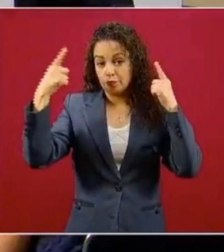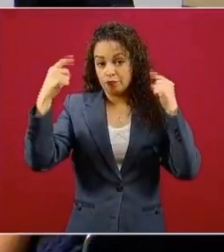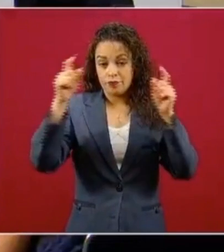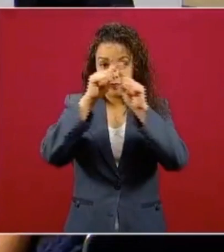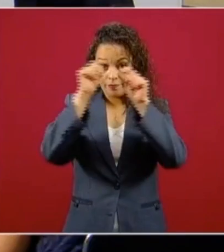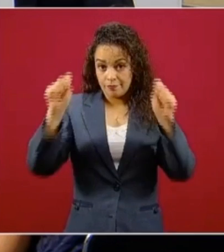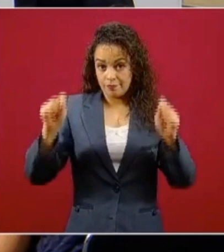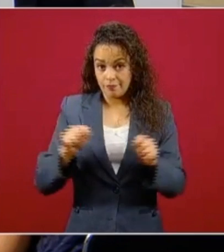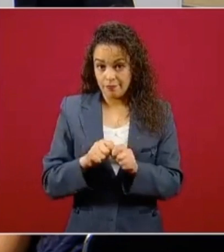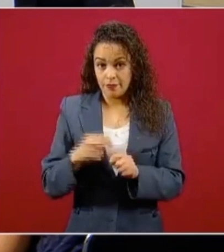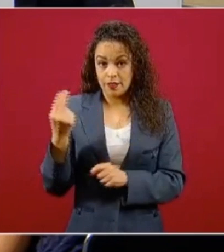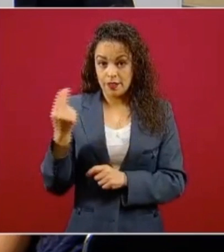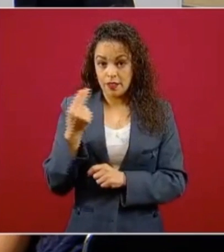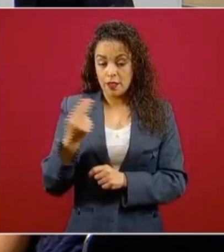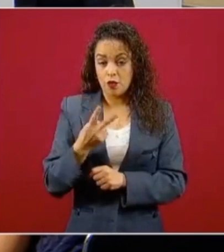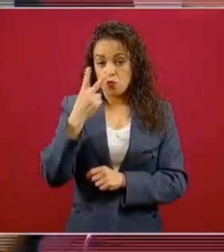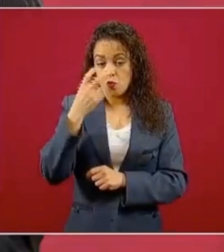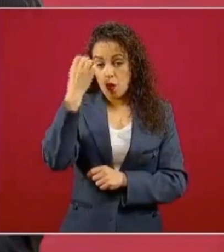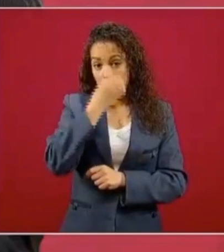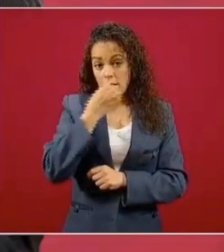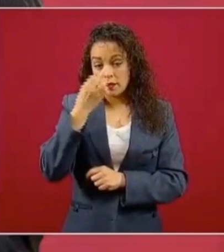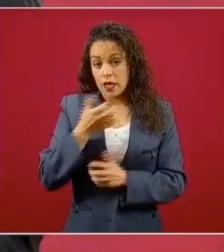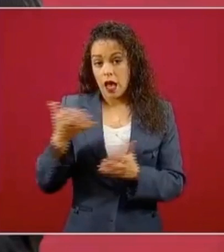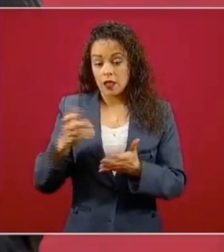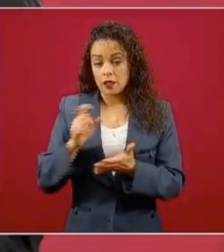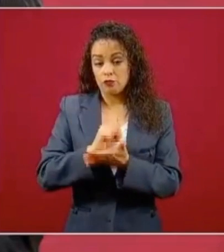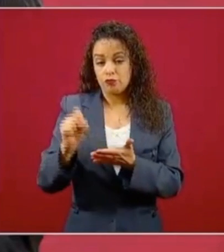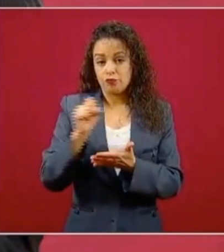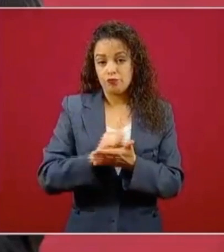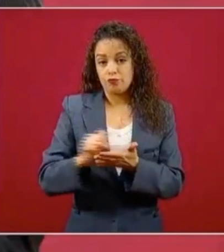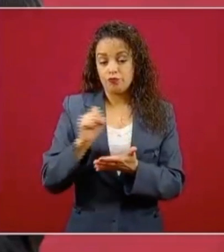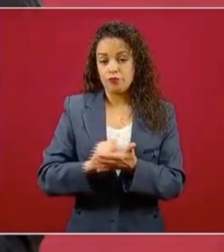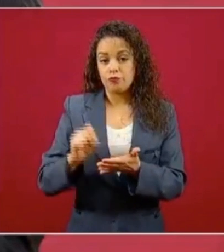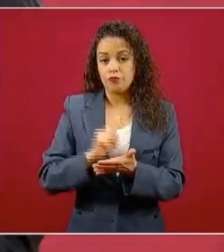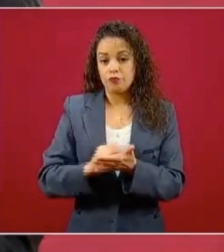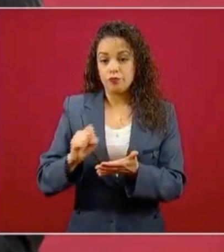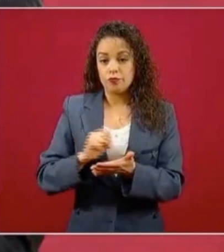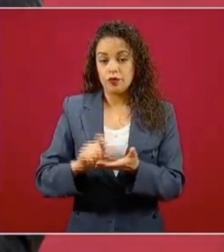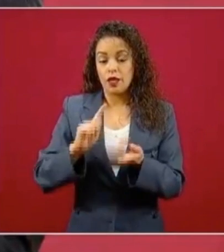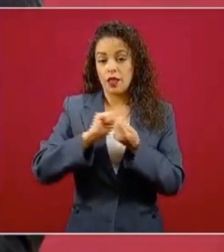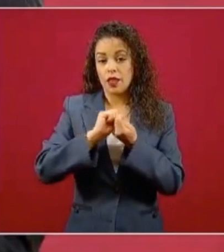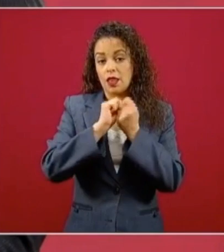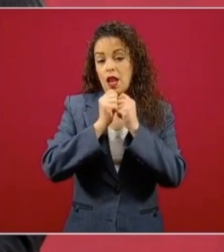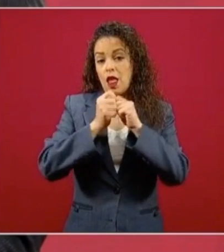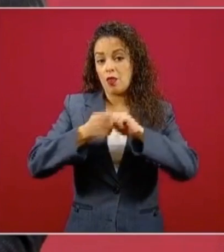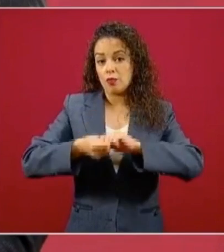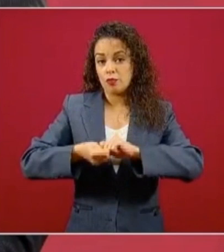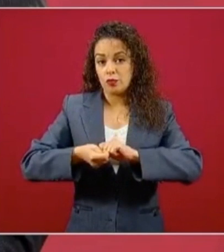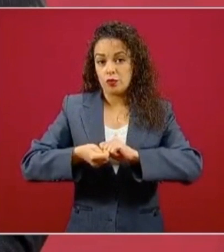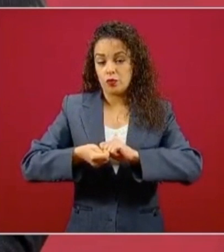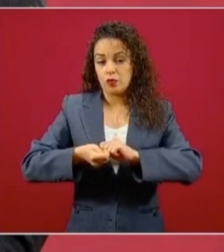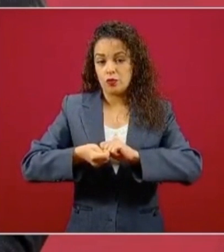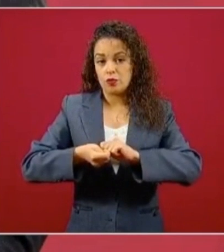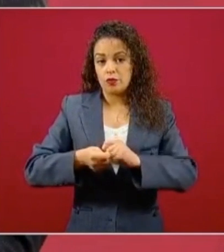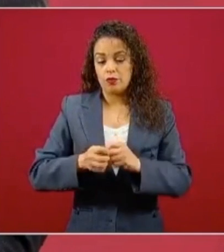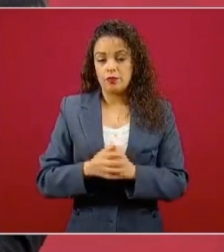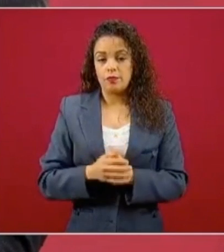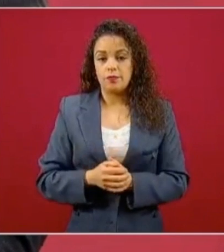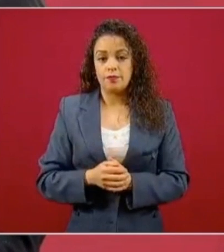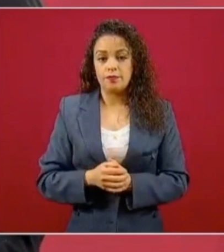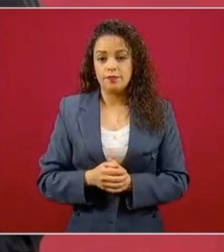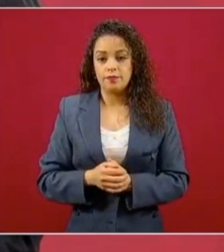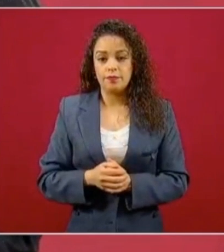presentar dos exámenes de traducción de